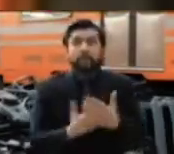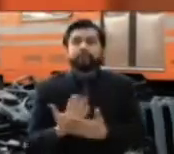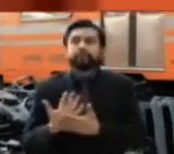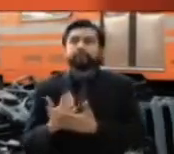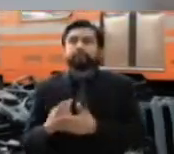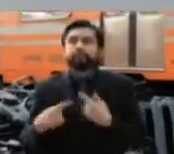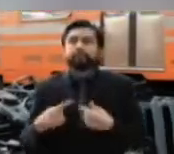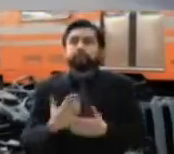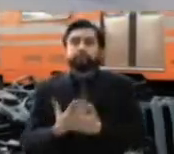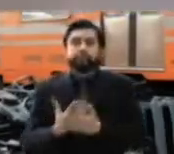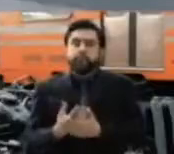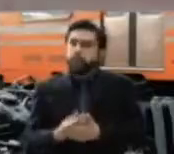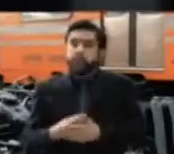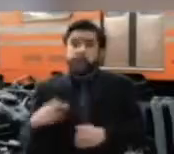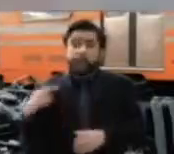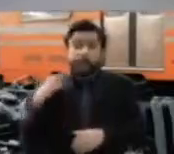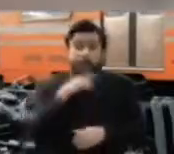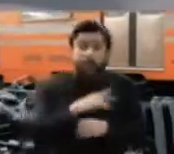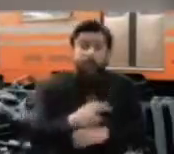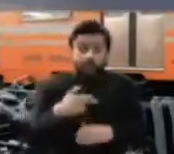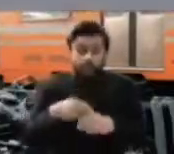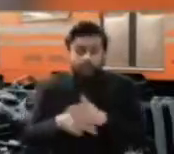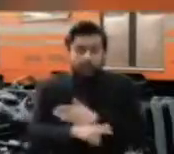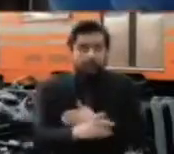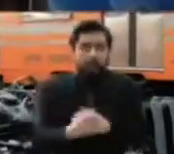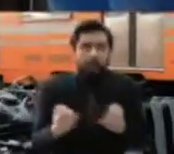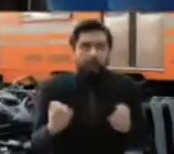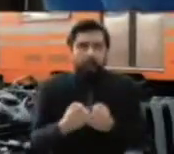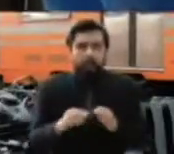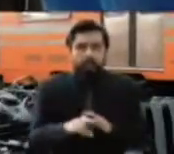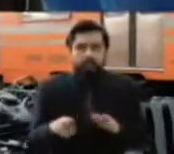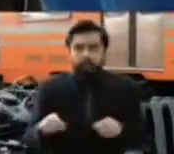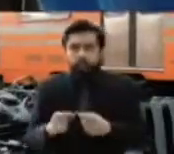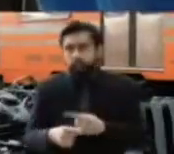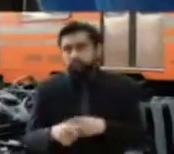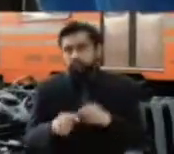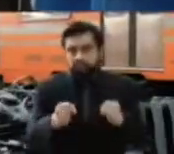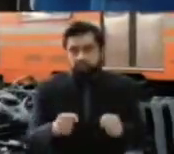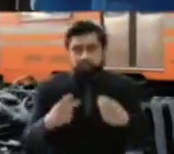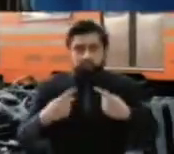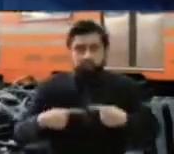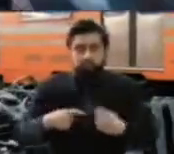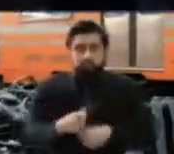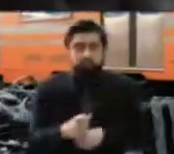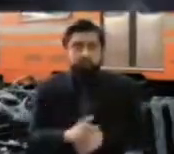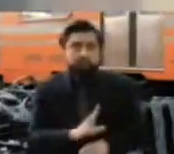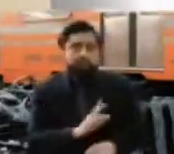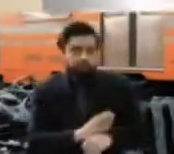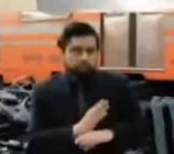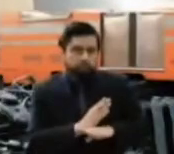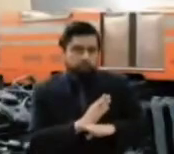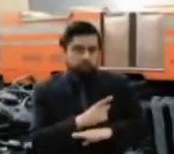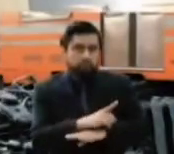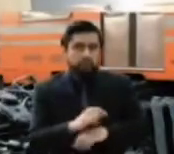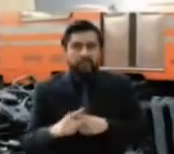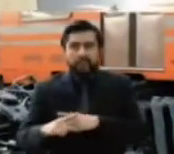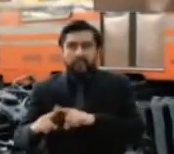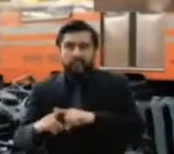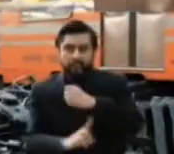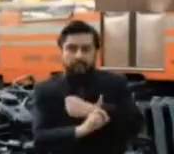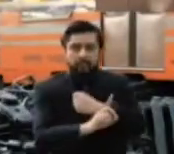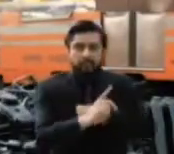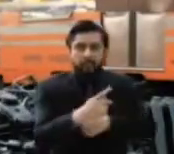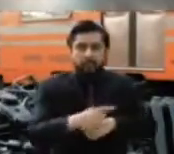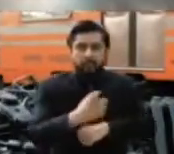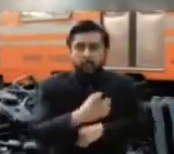en estación, reducción del tiempo de recorrido, mayor seguridad de personas y prevención de incidentes. La modernización